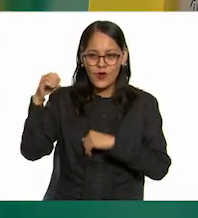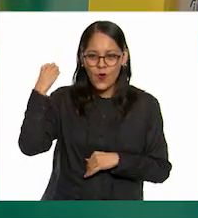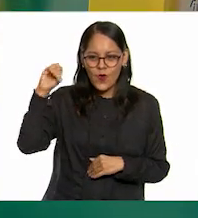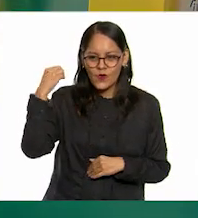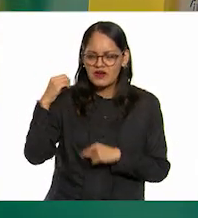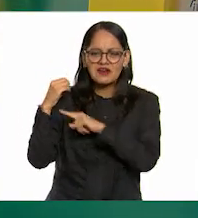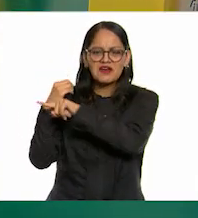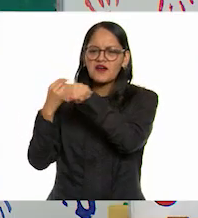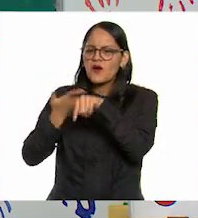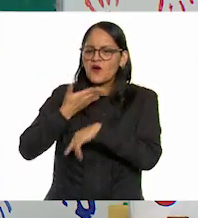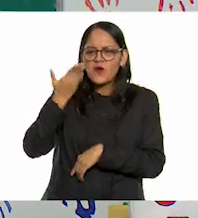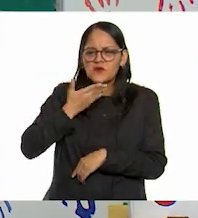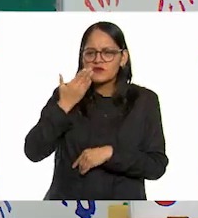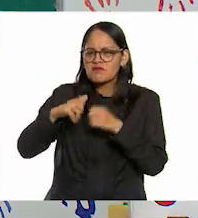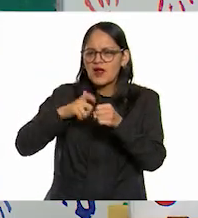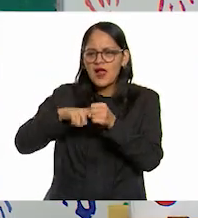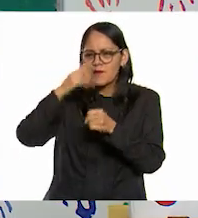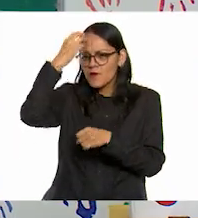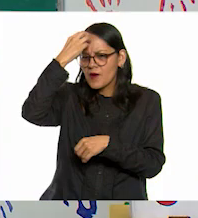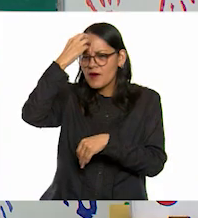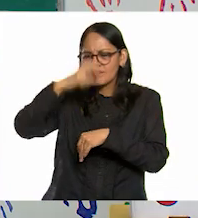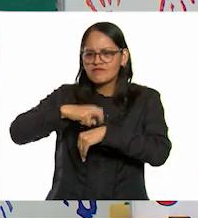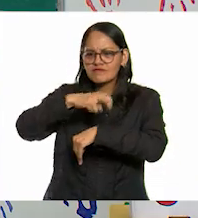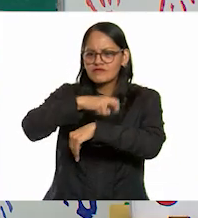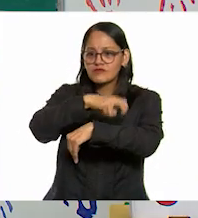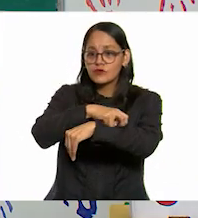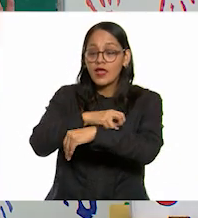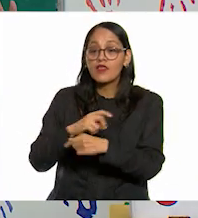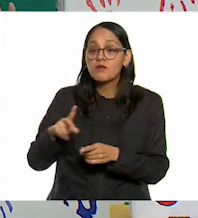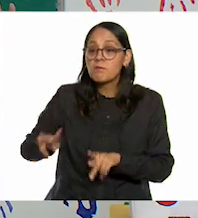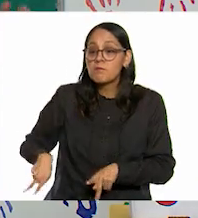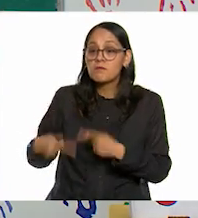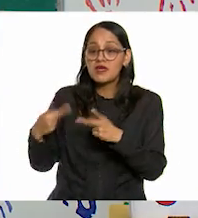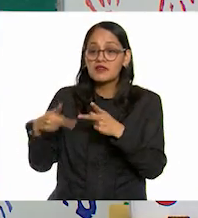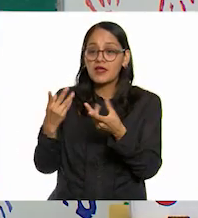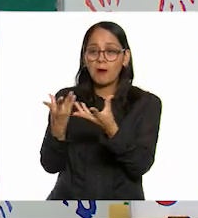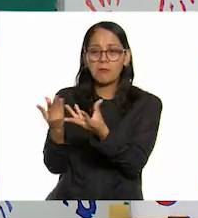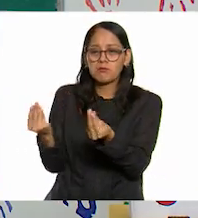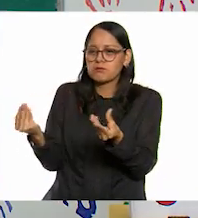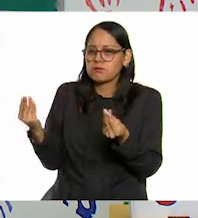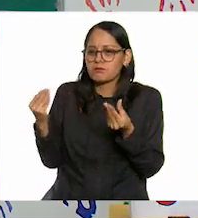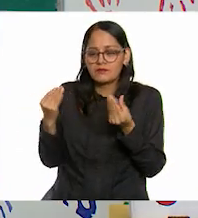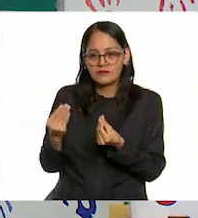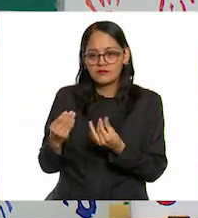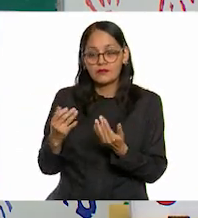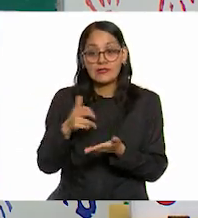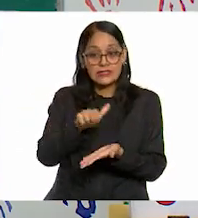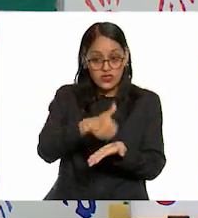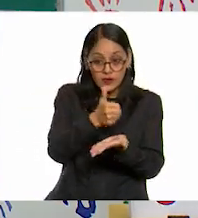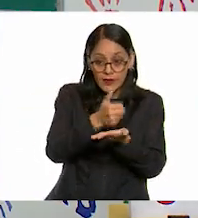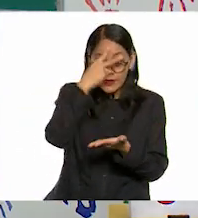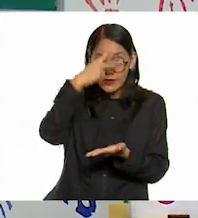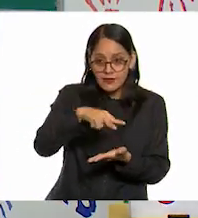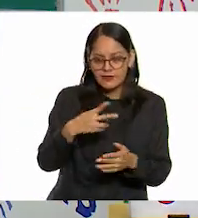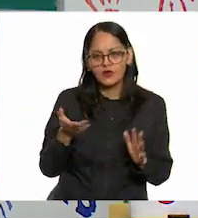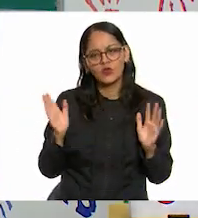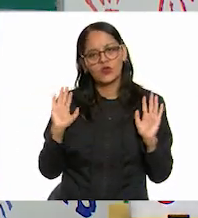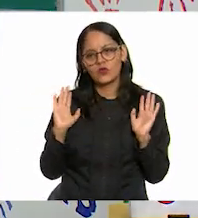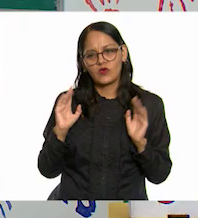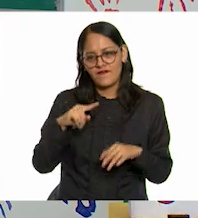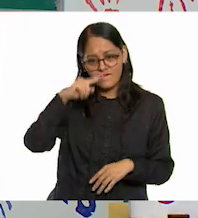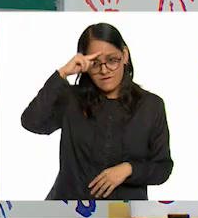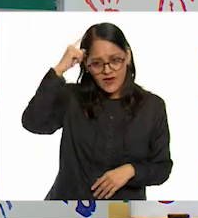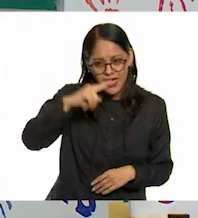tan acostumbrada a comer chapulines que los venden en cualquier lugar. En cambio, en la ciudad no es nada